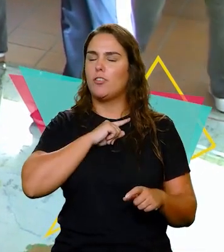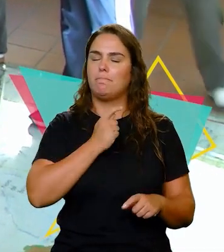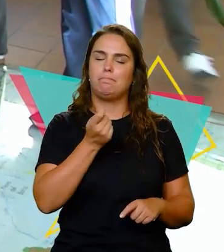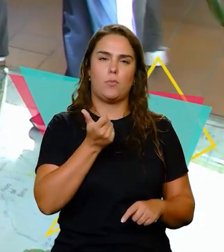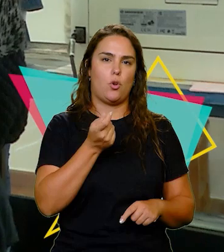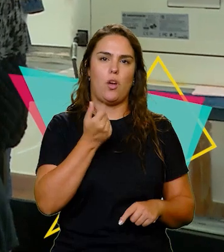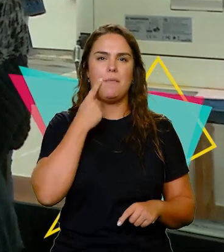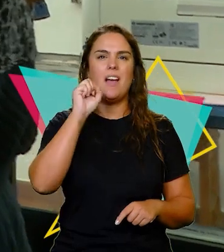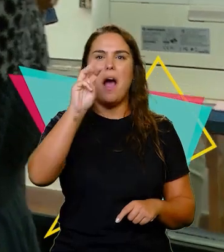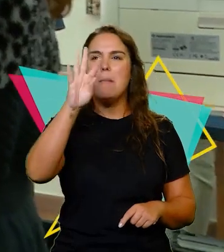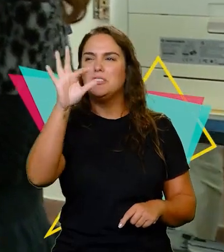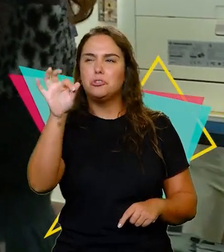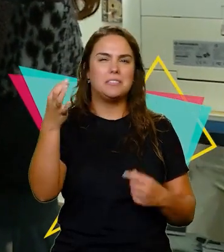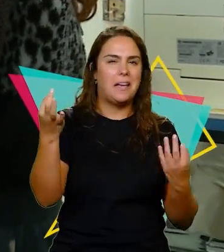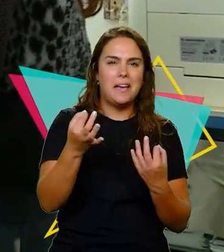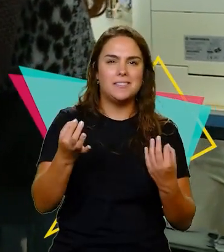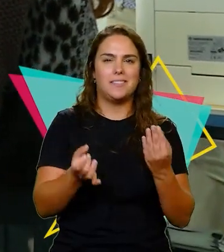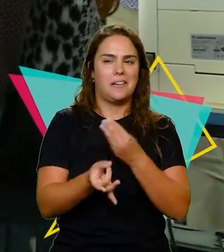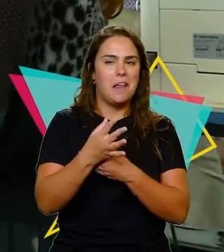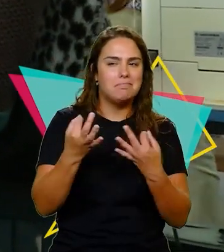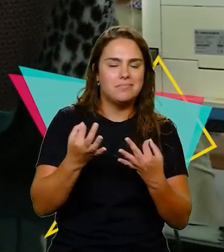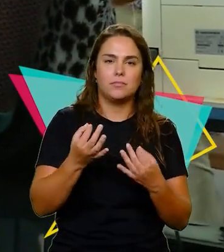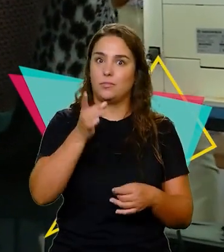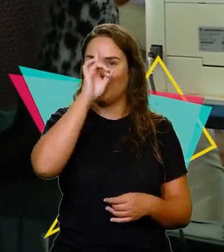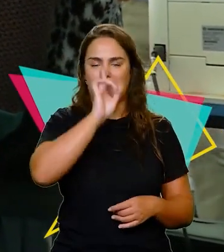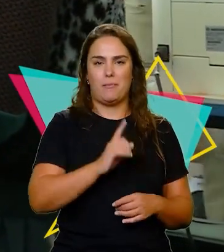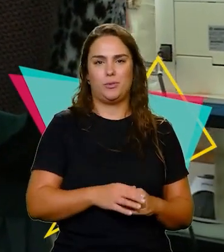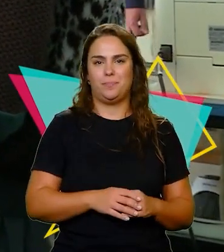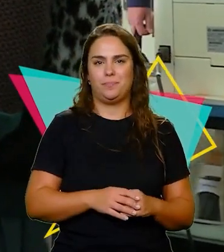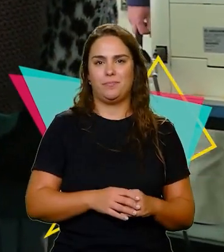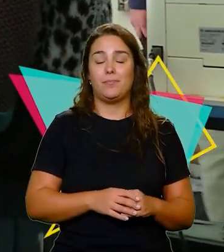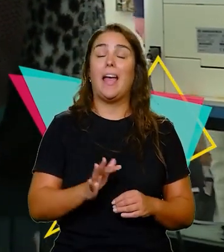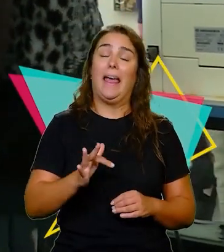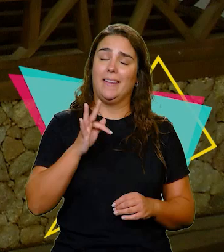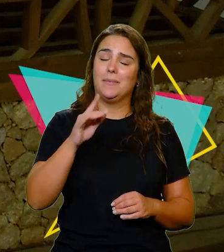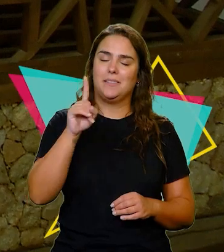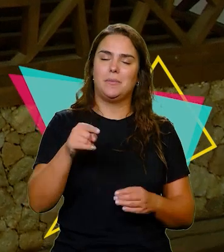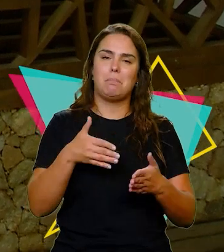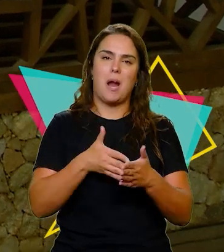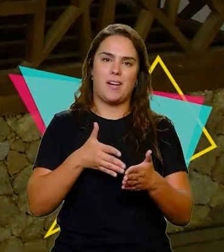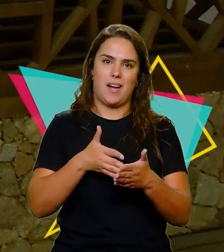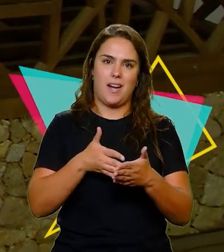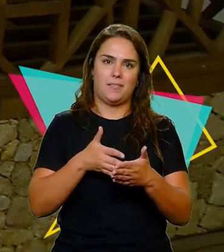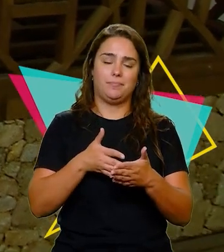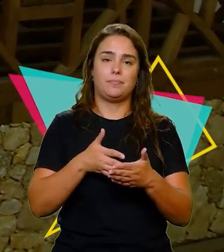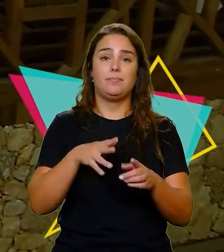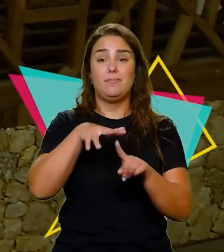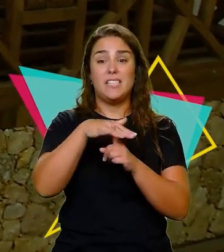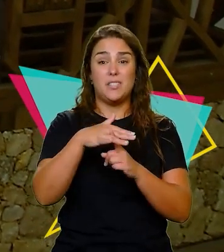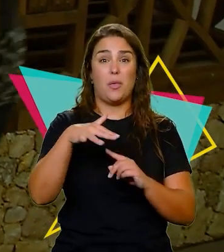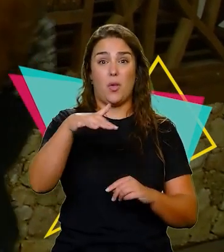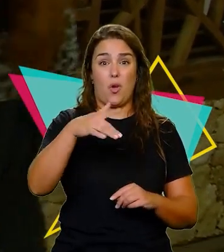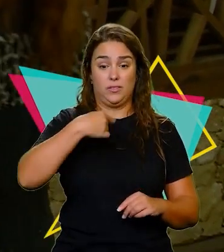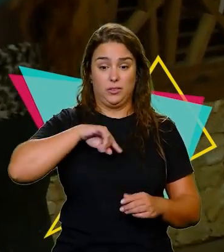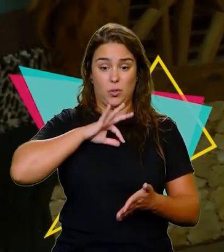conoce lo que es APTO ni qué desarrolla APTO. También es verdad que tenemos un inconveniente, que es que estamos situados en una